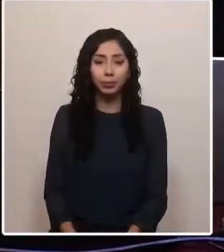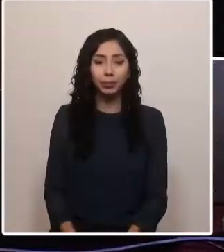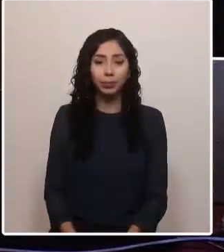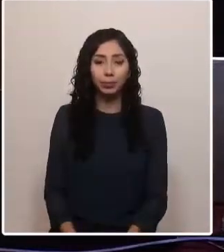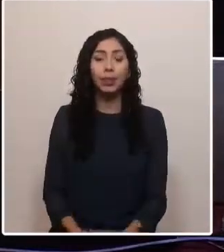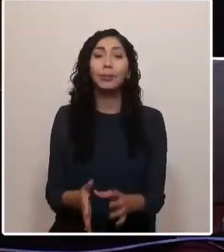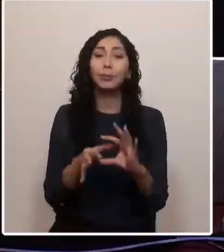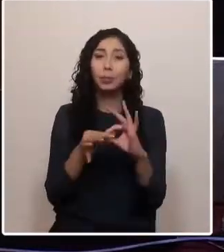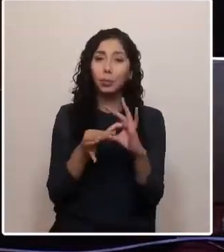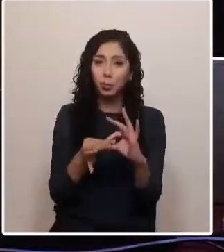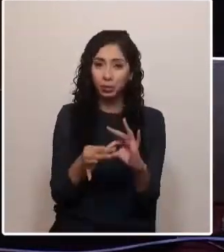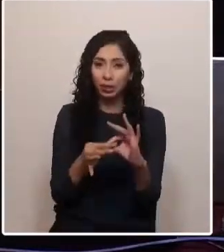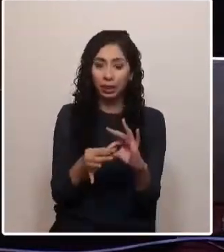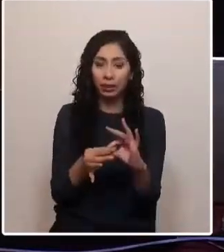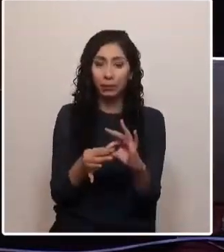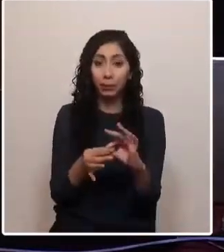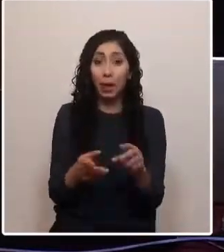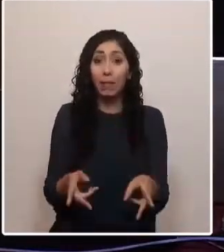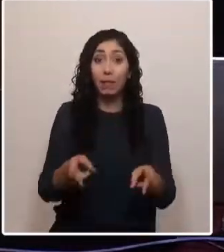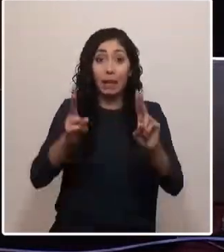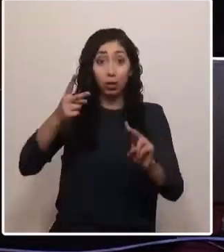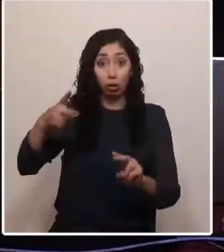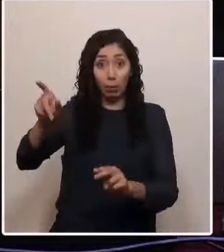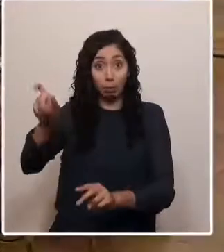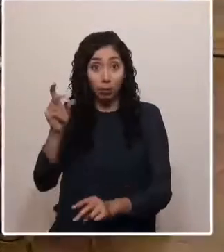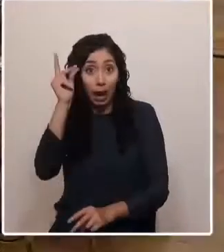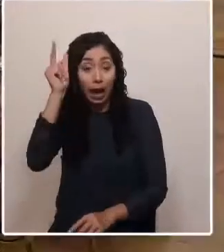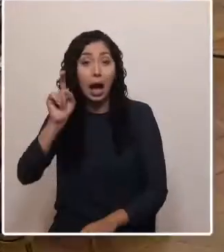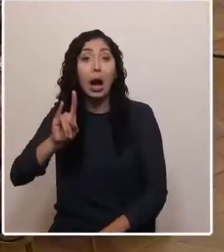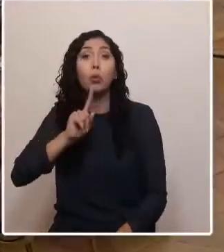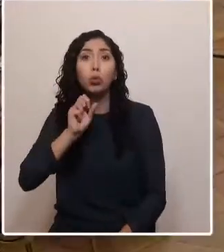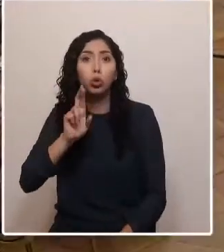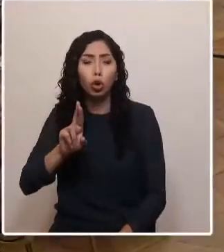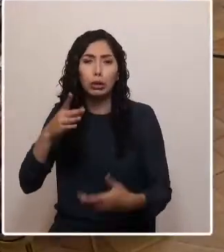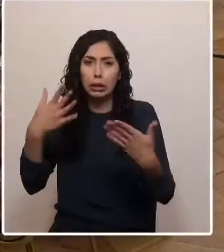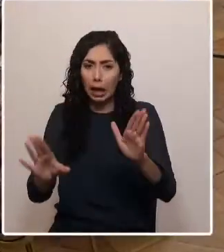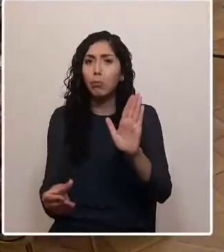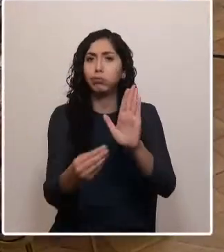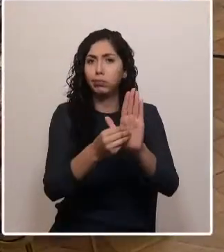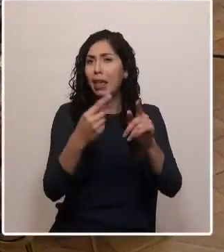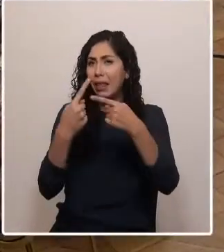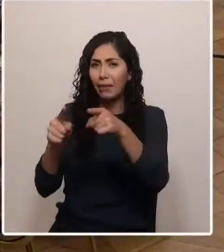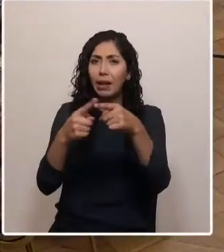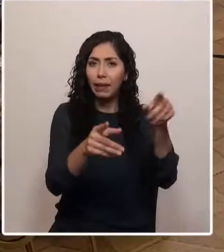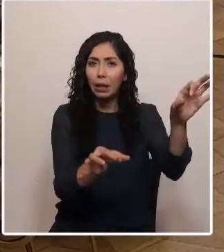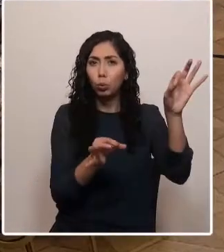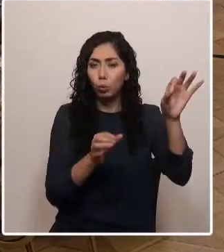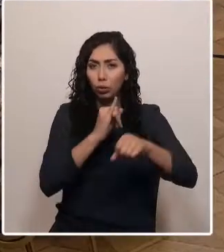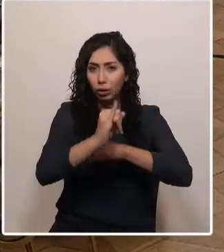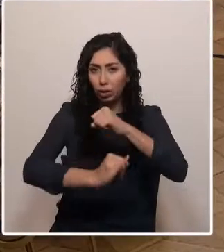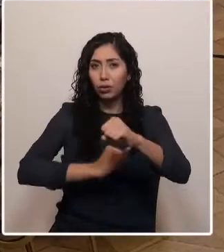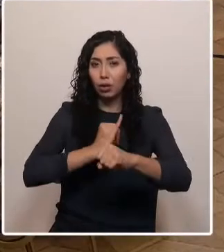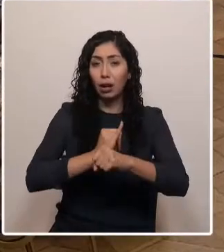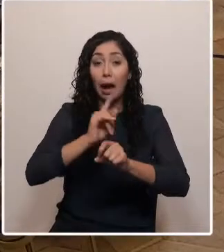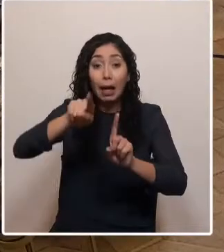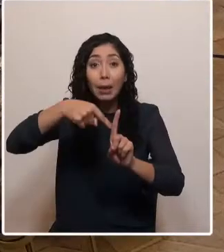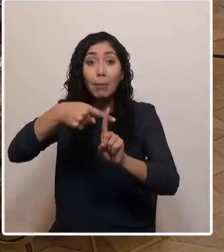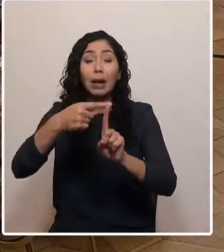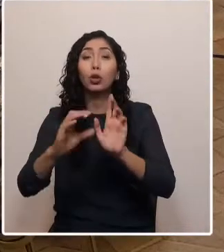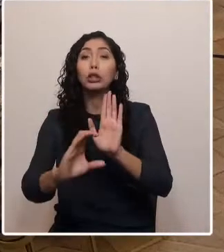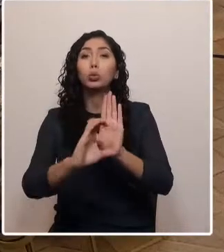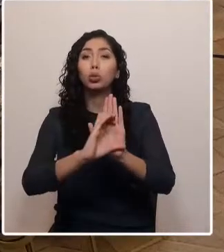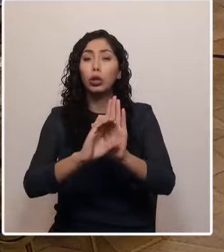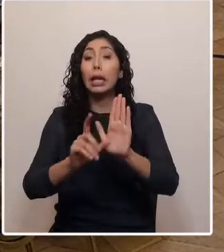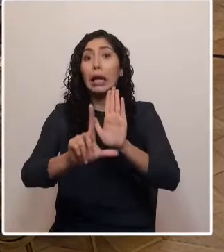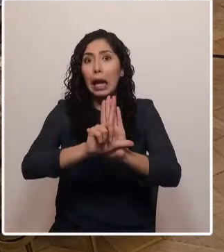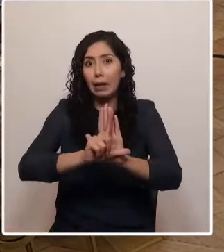Muchas gracias. Los derechos de autor están consagrados como tales en diversos instrumentos internacionales, además de la Constitución y las leyes vigentes en